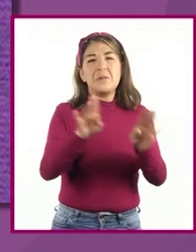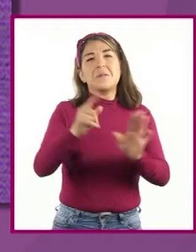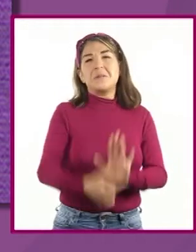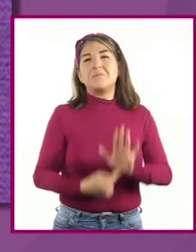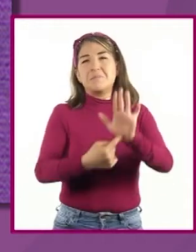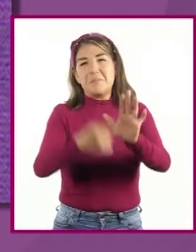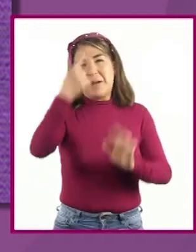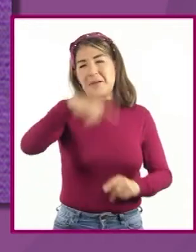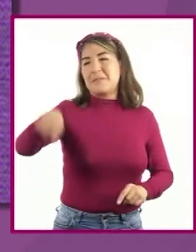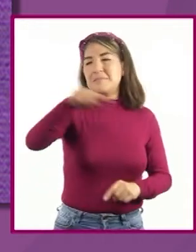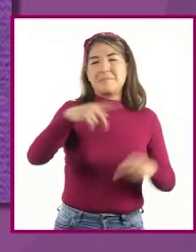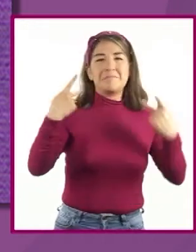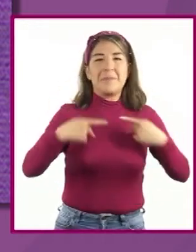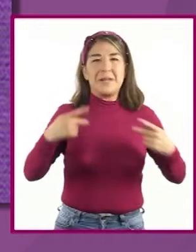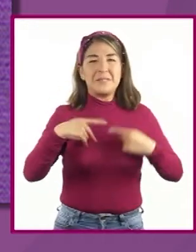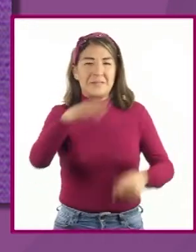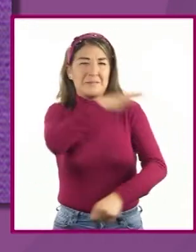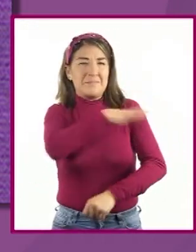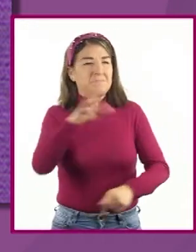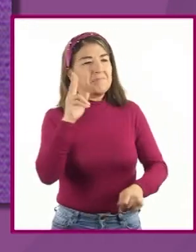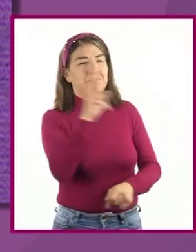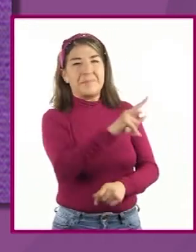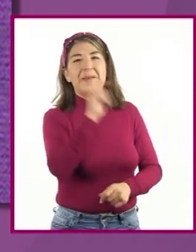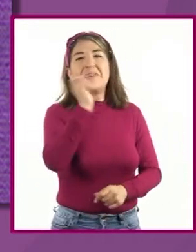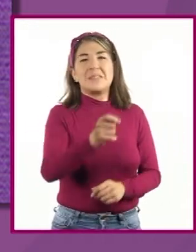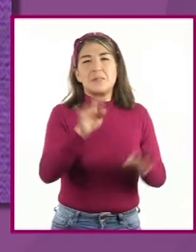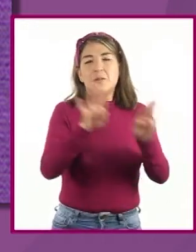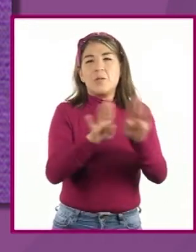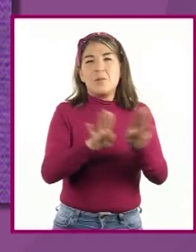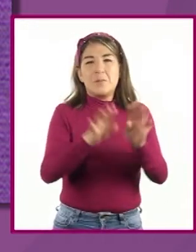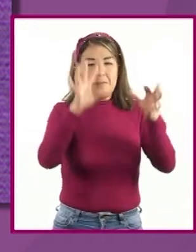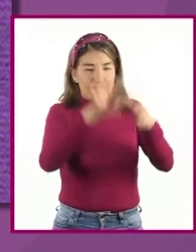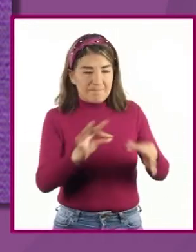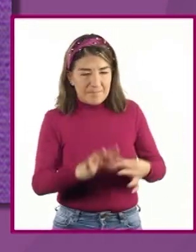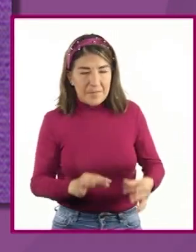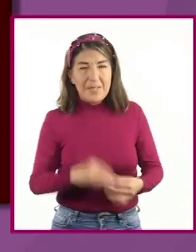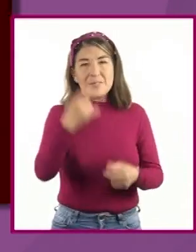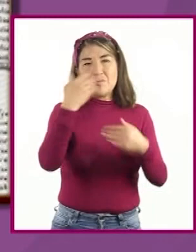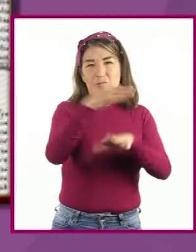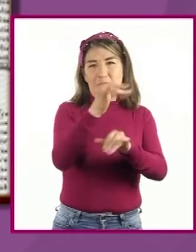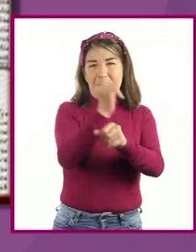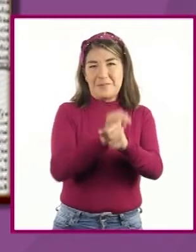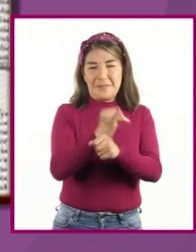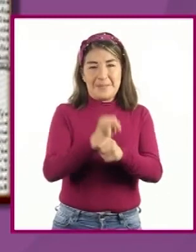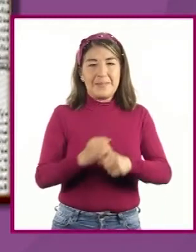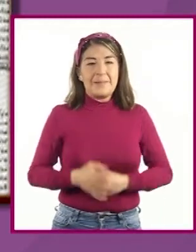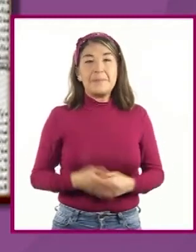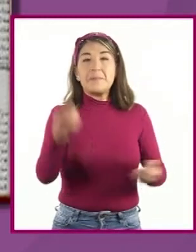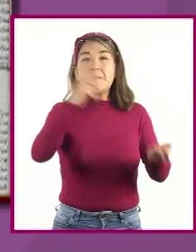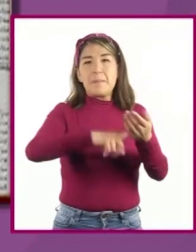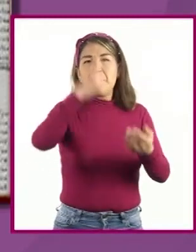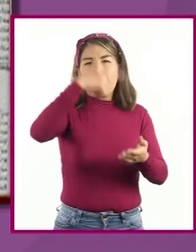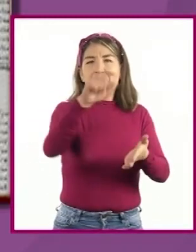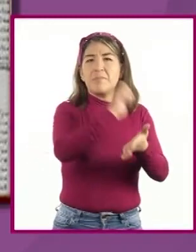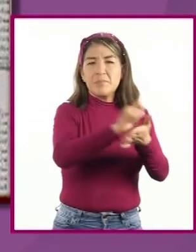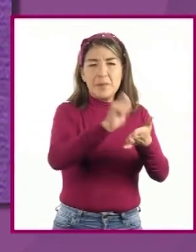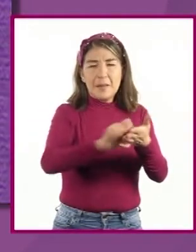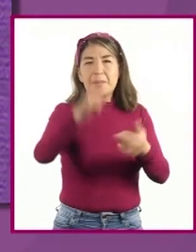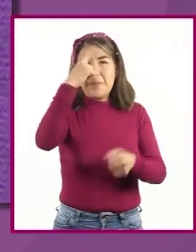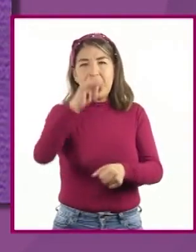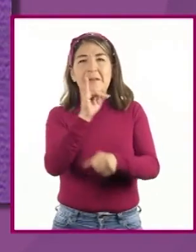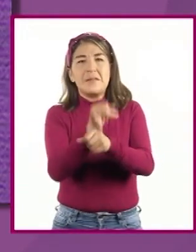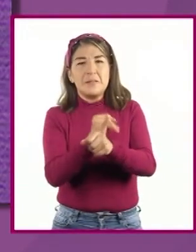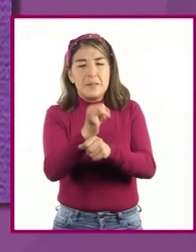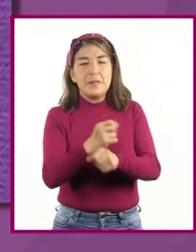a un público general. Es decir, se ofrecen menos detalles de la investigación. El formato para escribir un reporte de